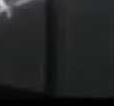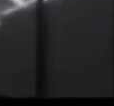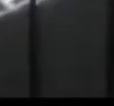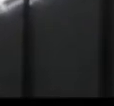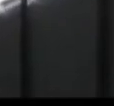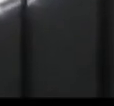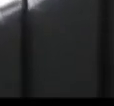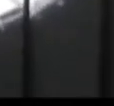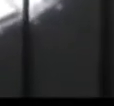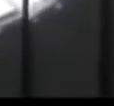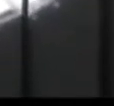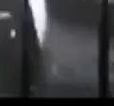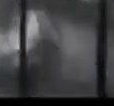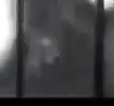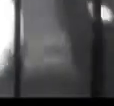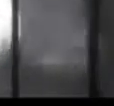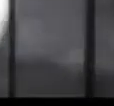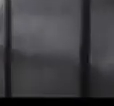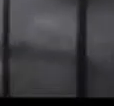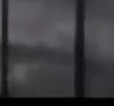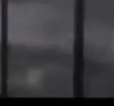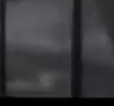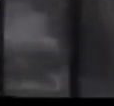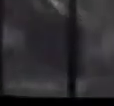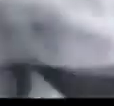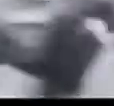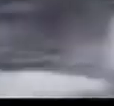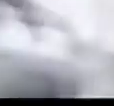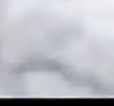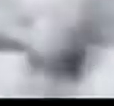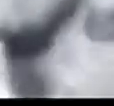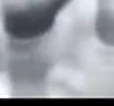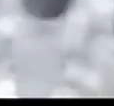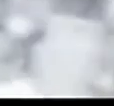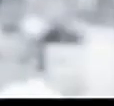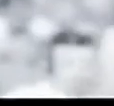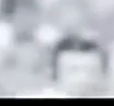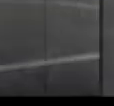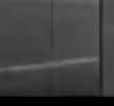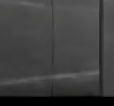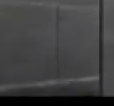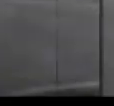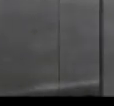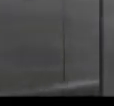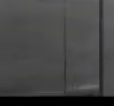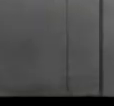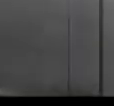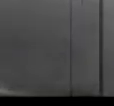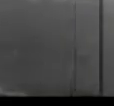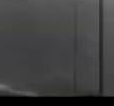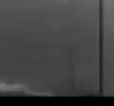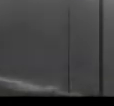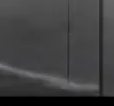el maracanazo de 1950 uruguay le arrebató el título al scratch du oro